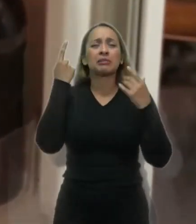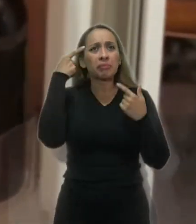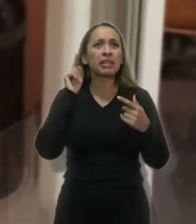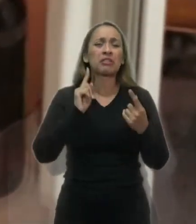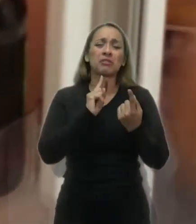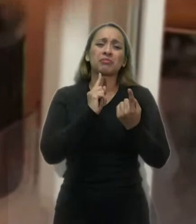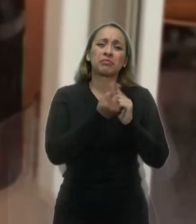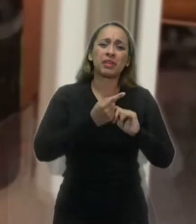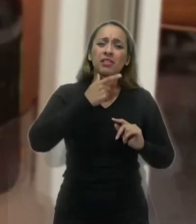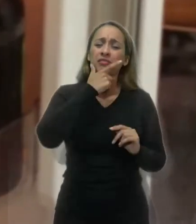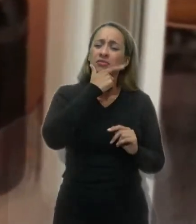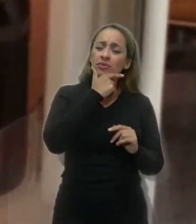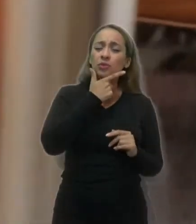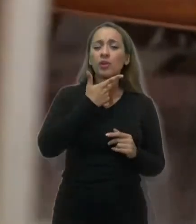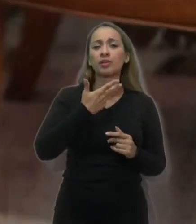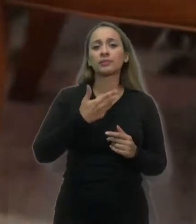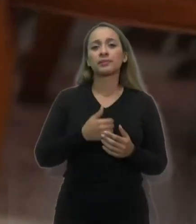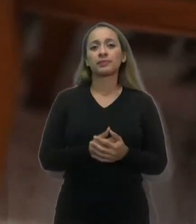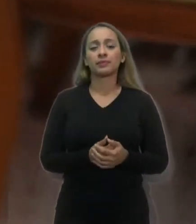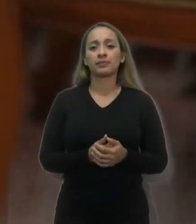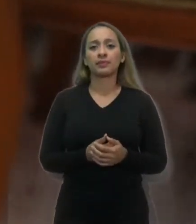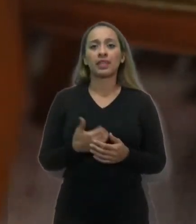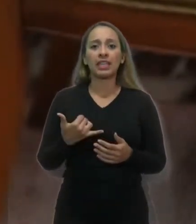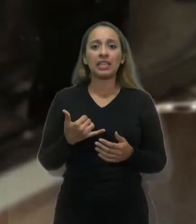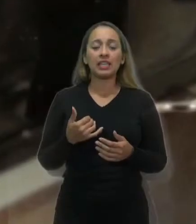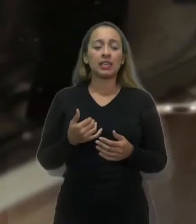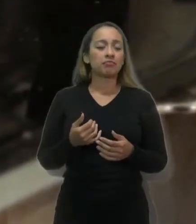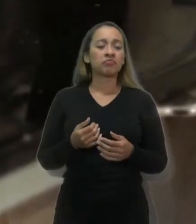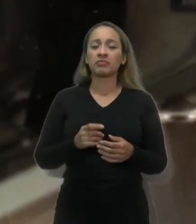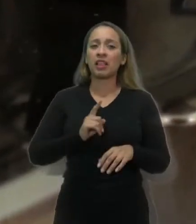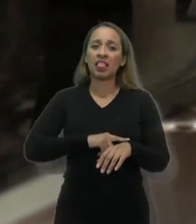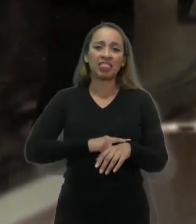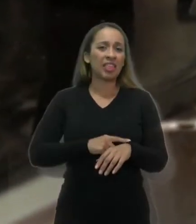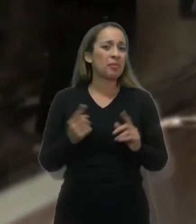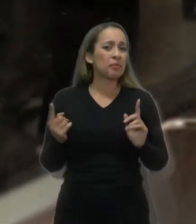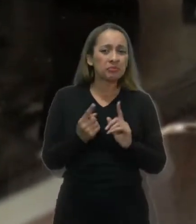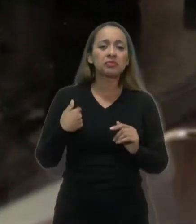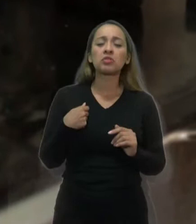que aprendía del libro. Y no tardé mucho en tomar decisiones importantes.